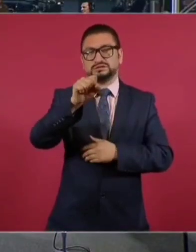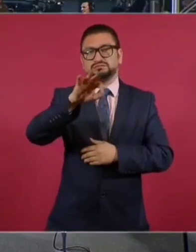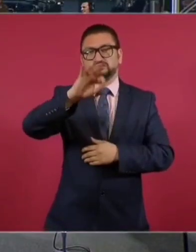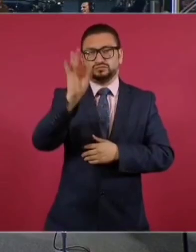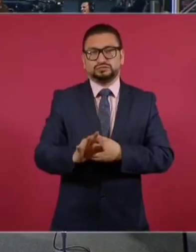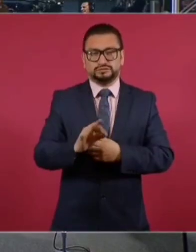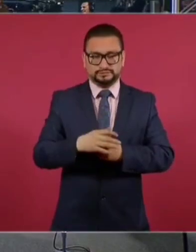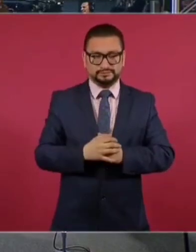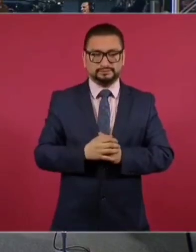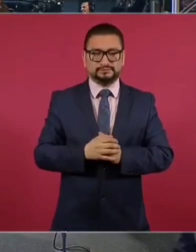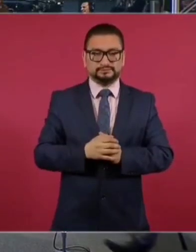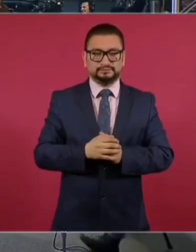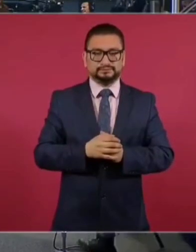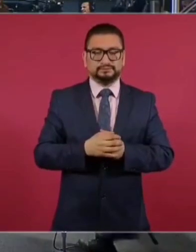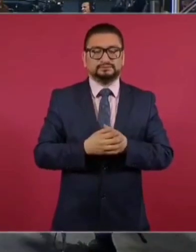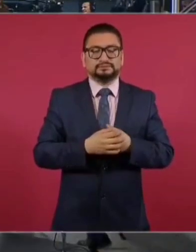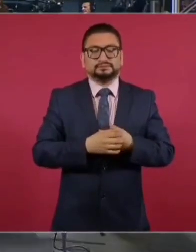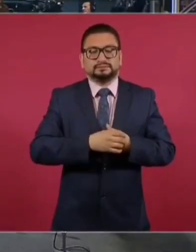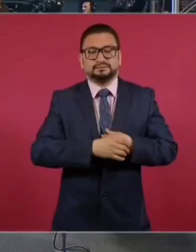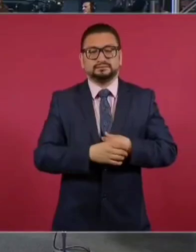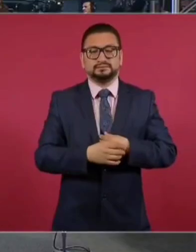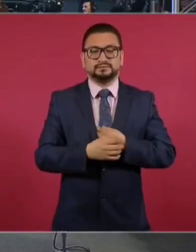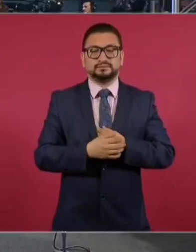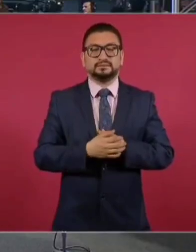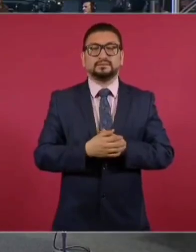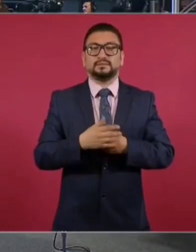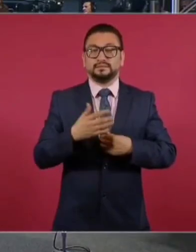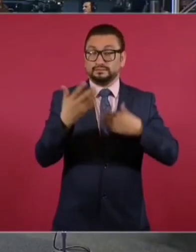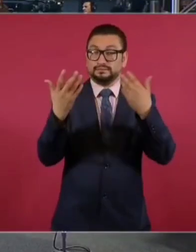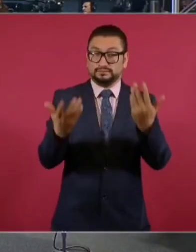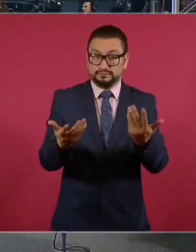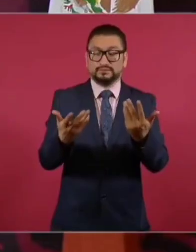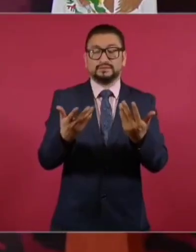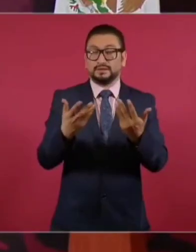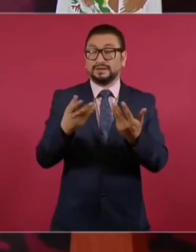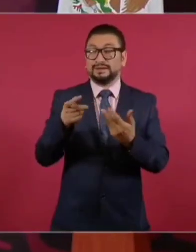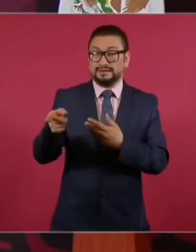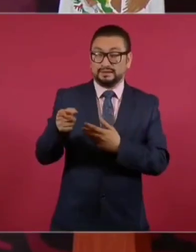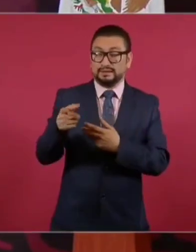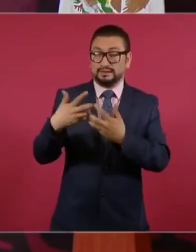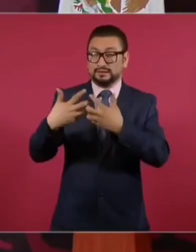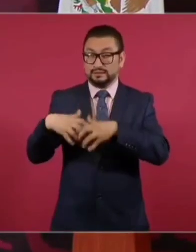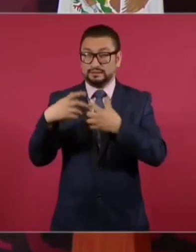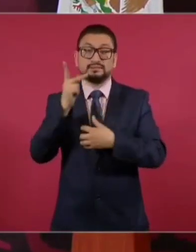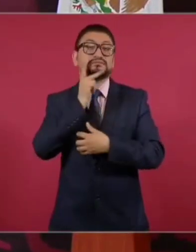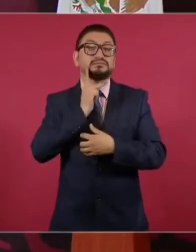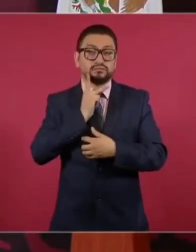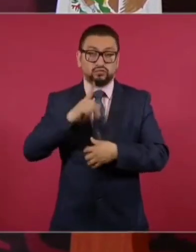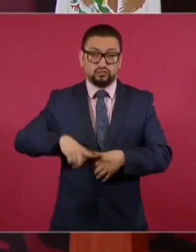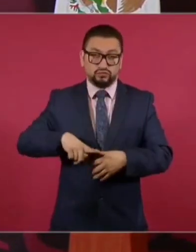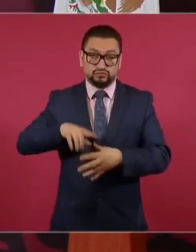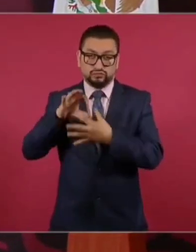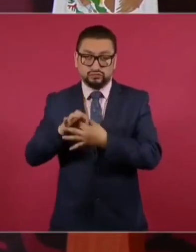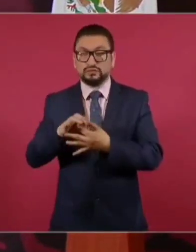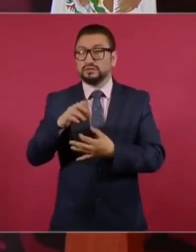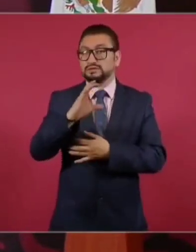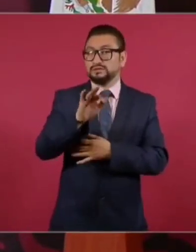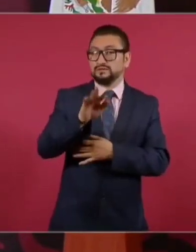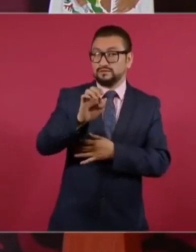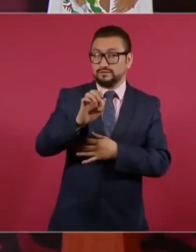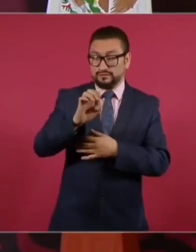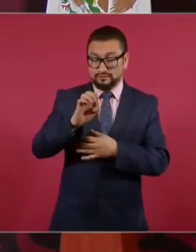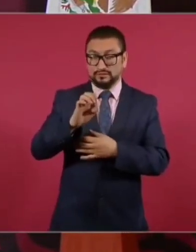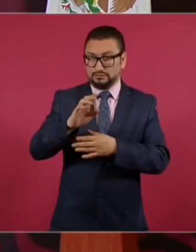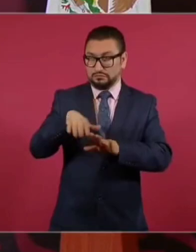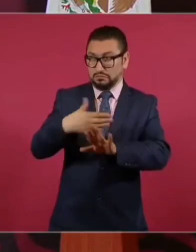60%. Entonces, en vez de que se arruinaran estas dos empresas públicas, se logró el